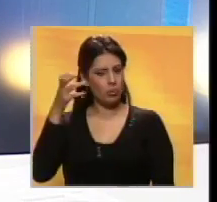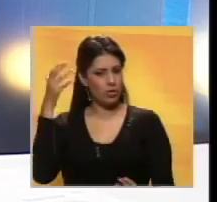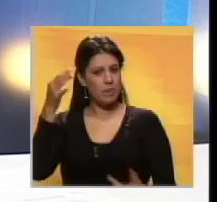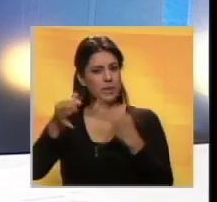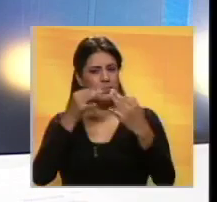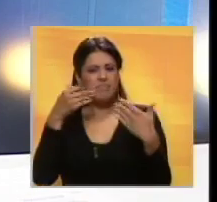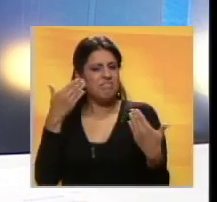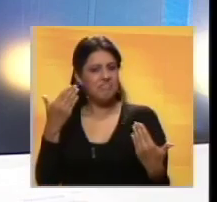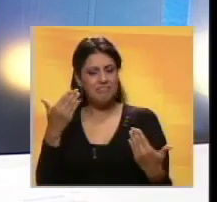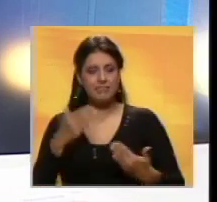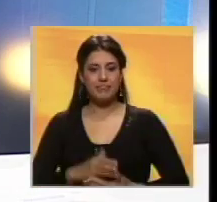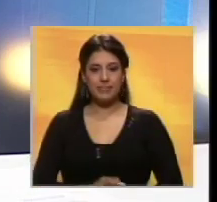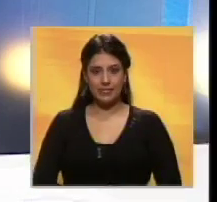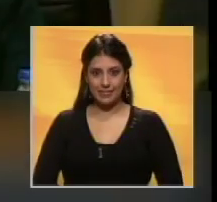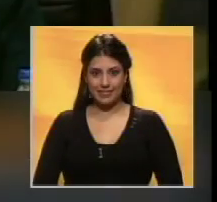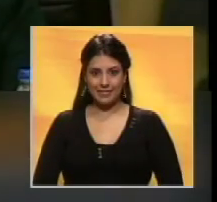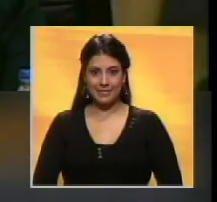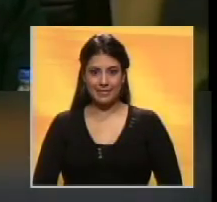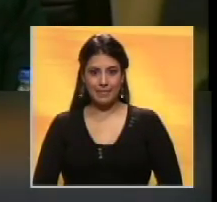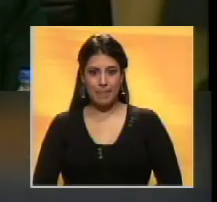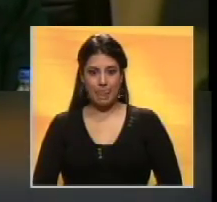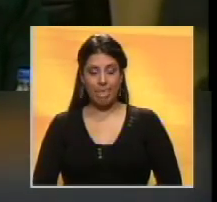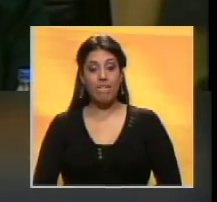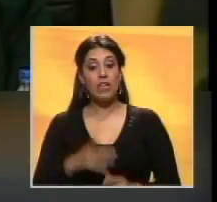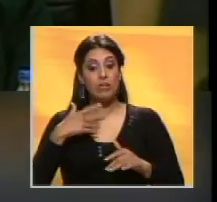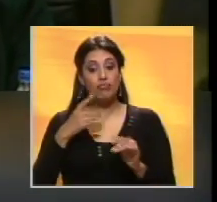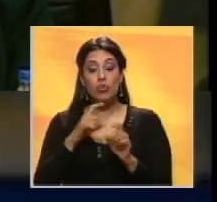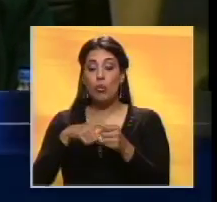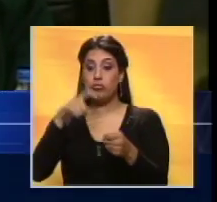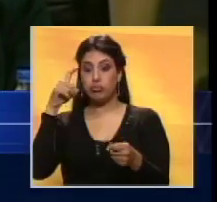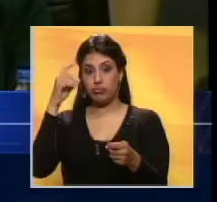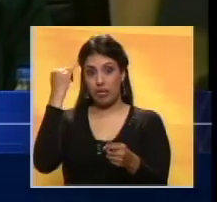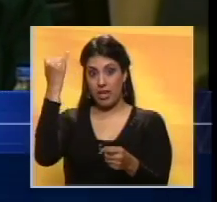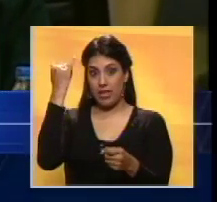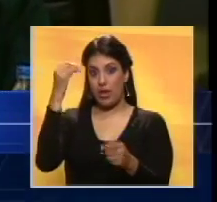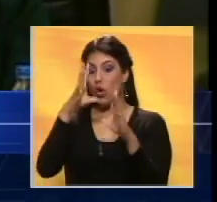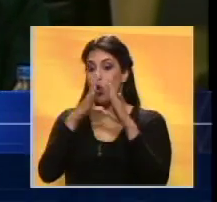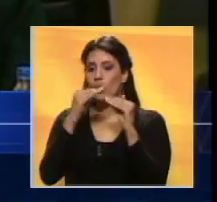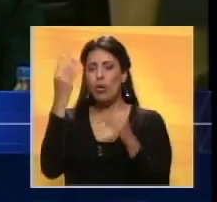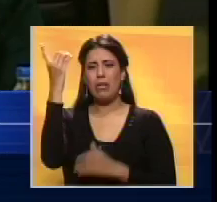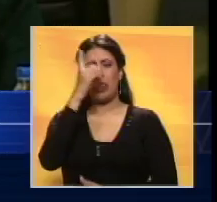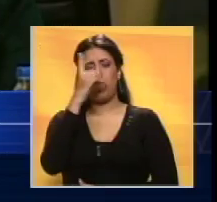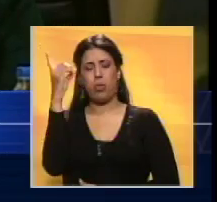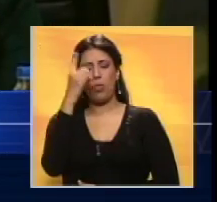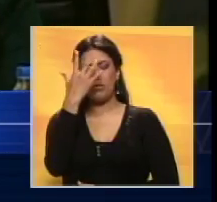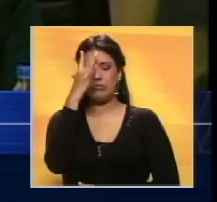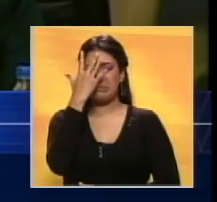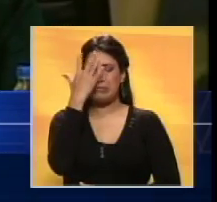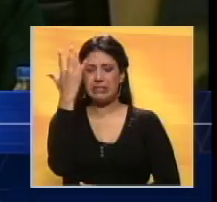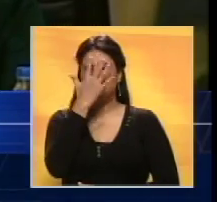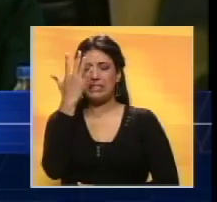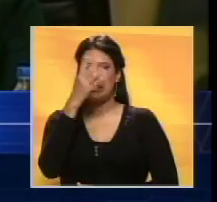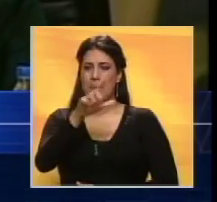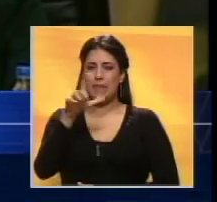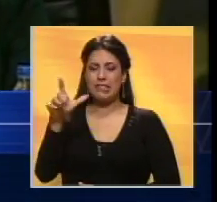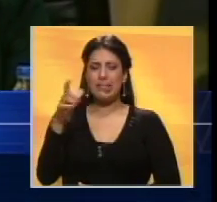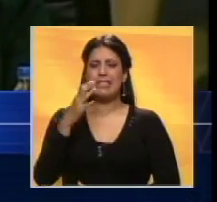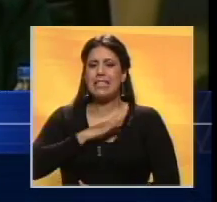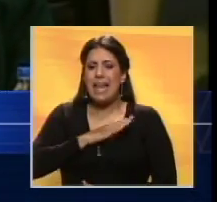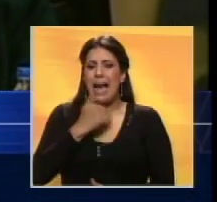Escuchemos parte de sus declaraciones. Despejar muchas dudas, despejar también